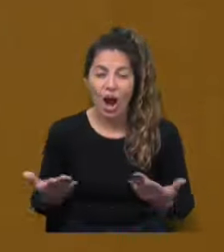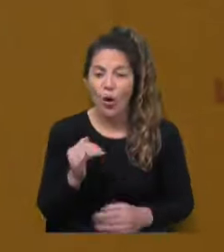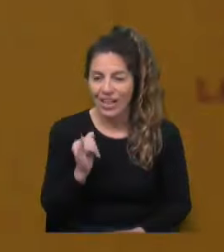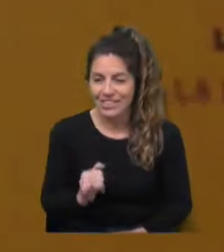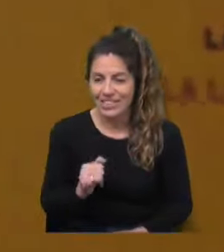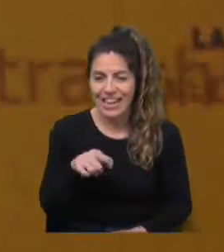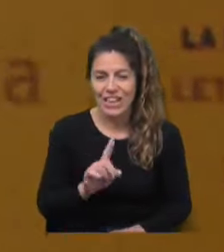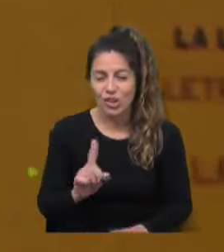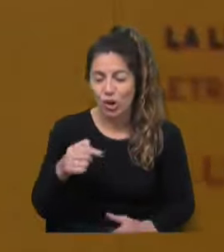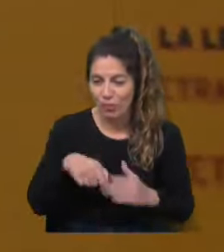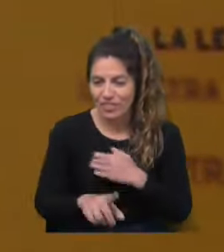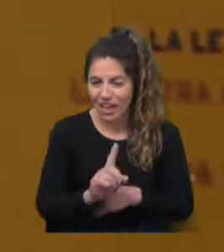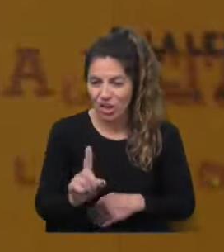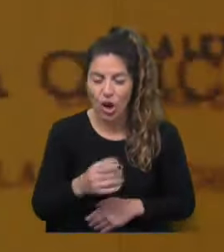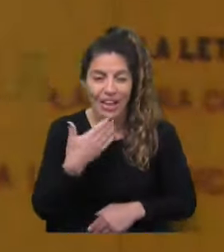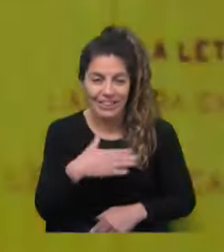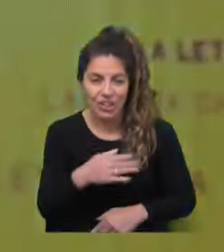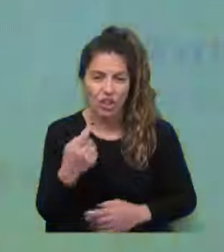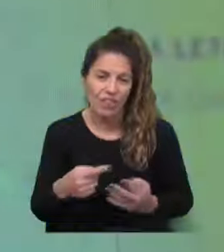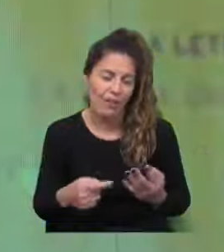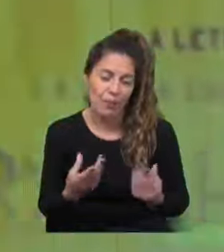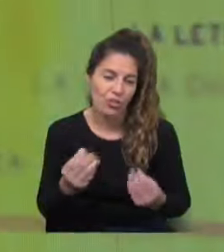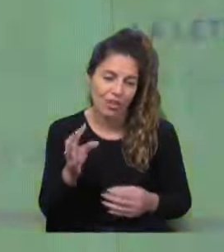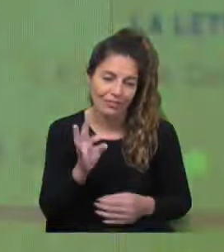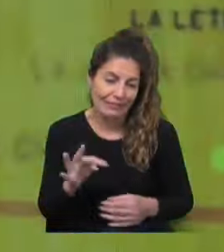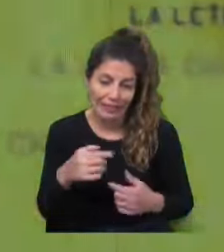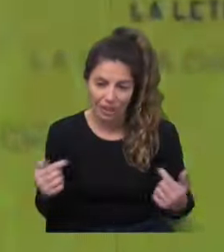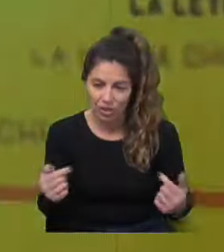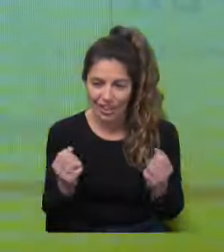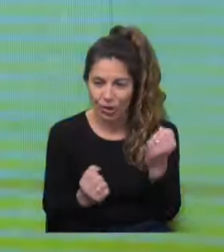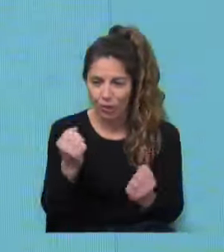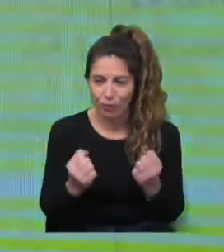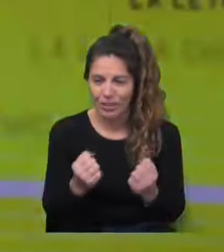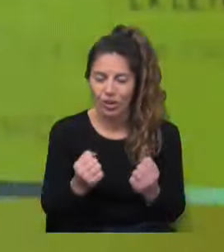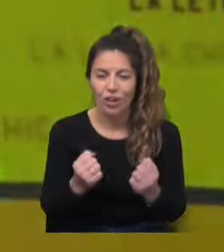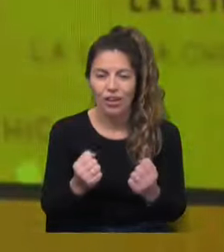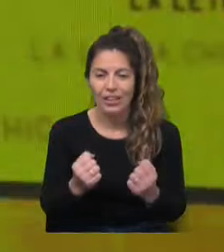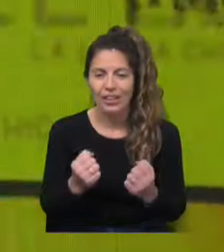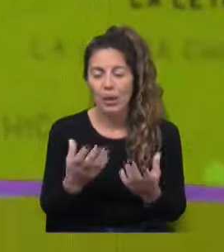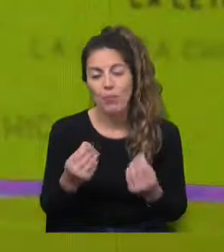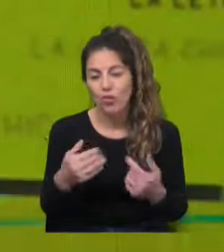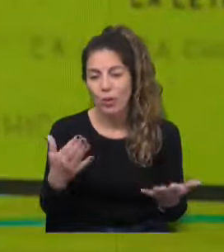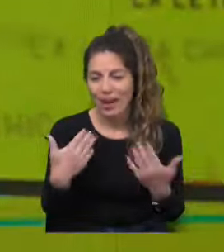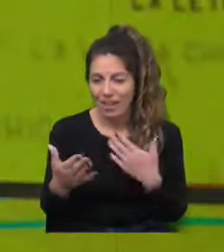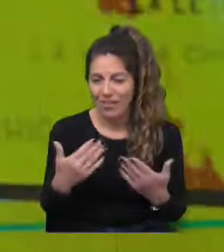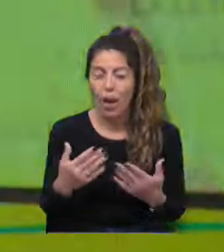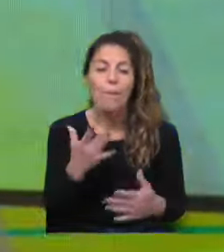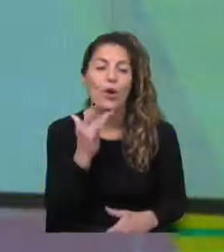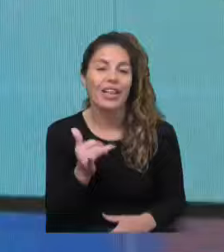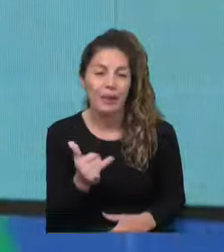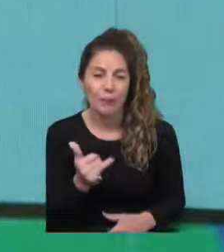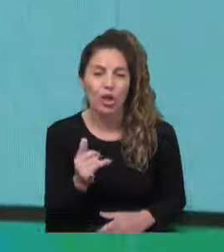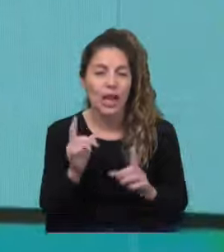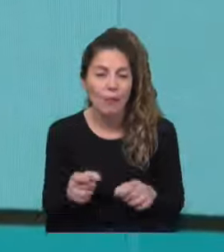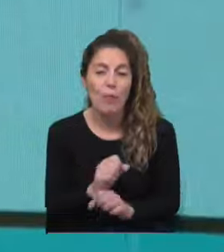este punto no voy a profundizar más porque entiendo que debe haber un montón de tecnicismos económicos. Totalmente. Y nos pasa el agua y hay mucho para charlar. Por ejemplo,